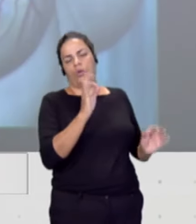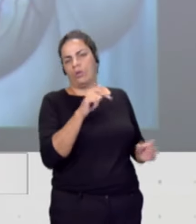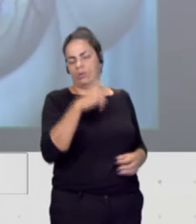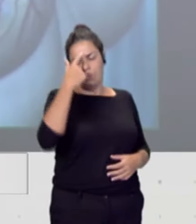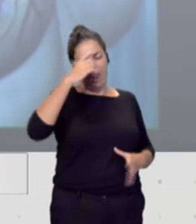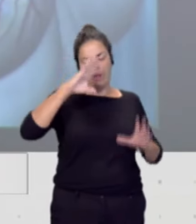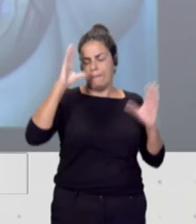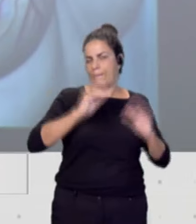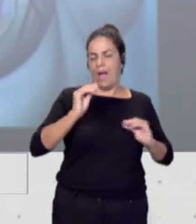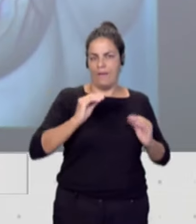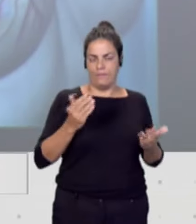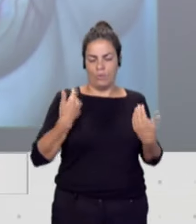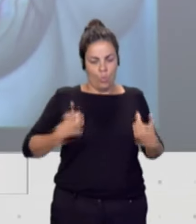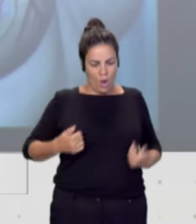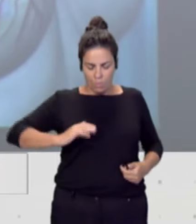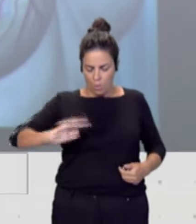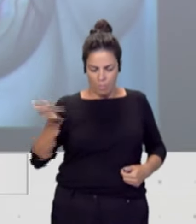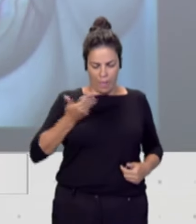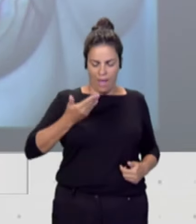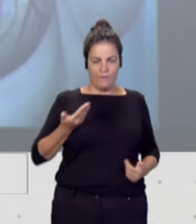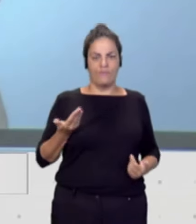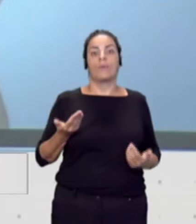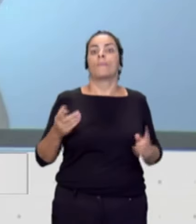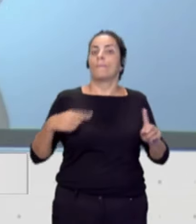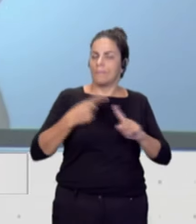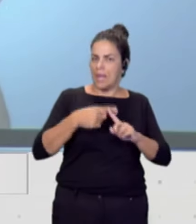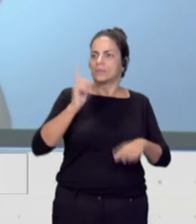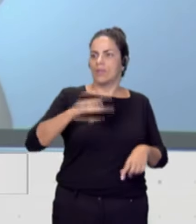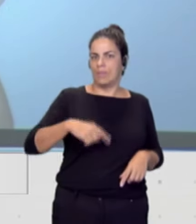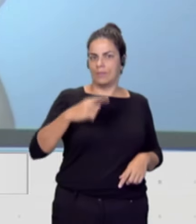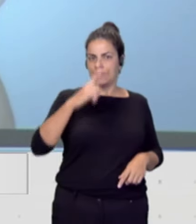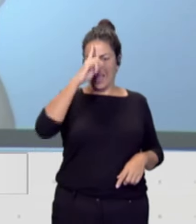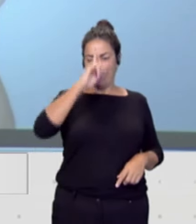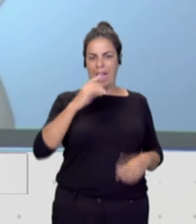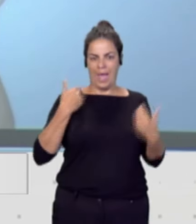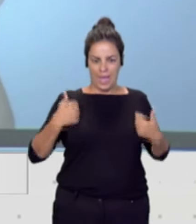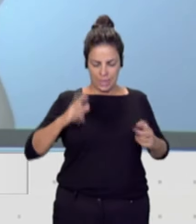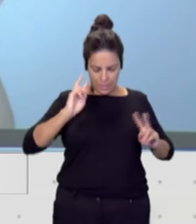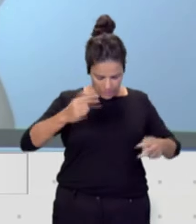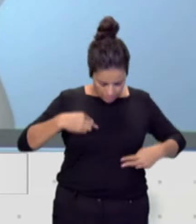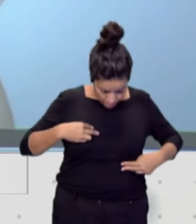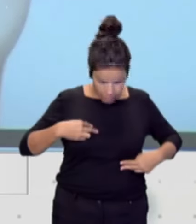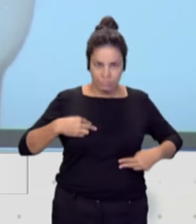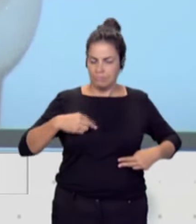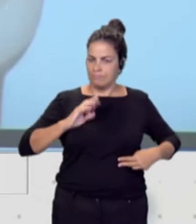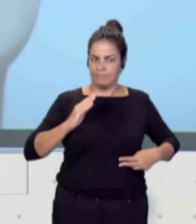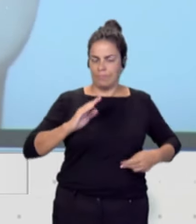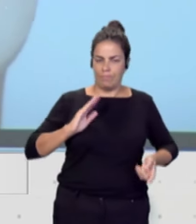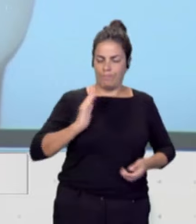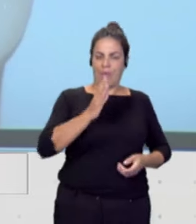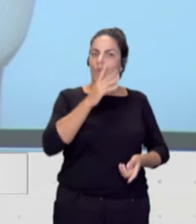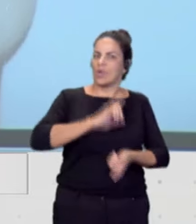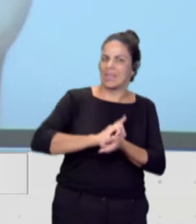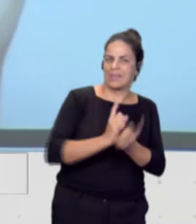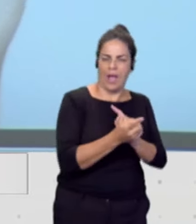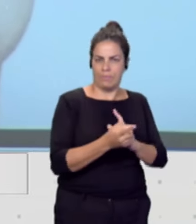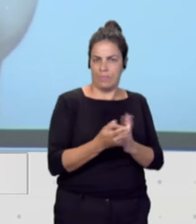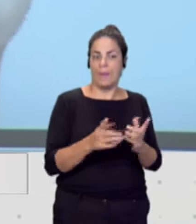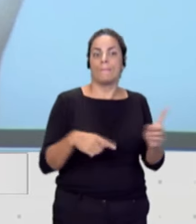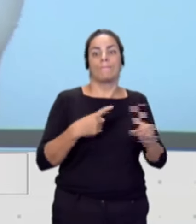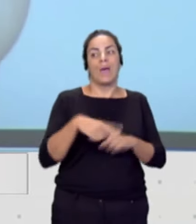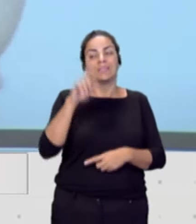impacto directo en el cuerpo y un impacto en la imagen que tengo de mí mismo y un impacto en las